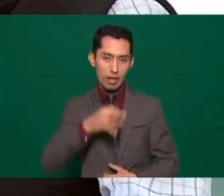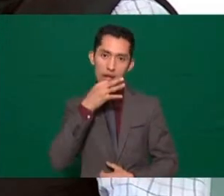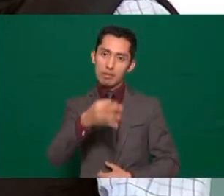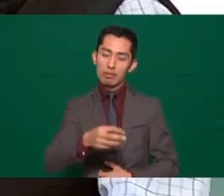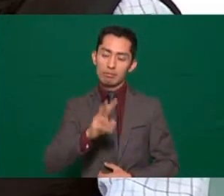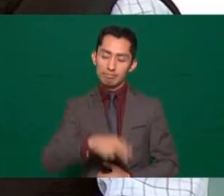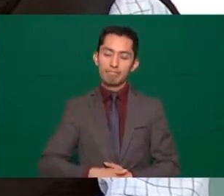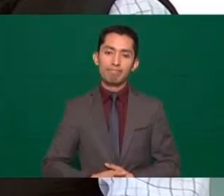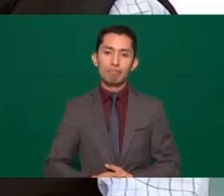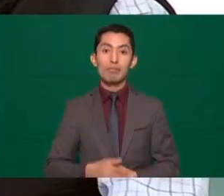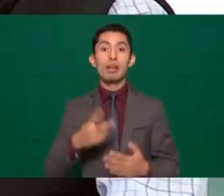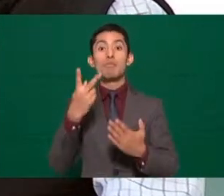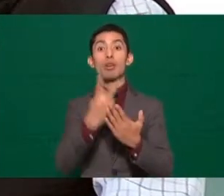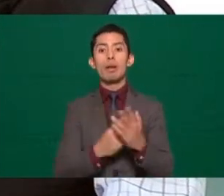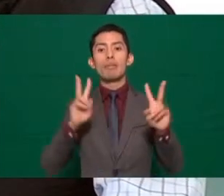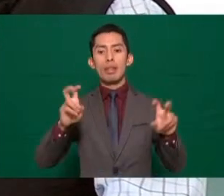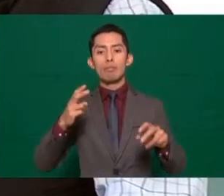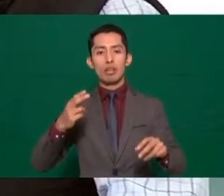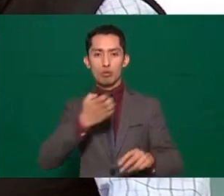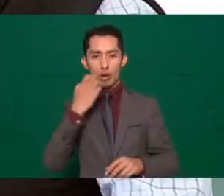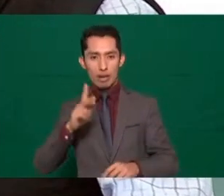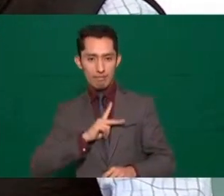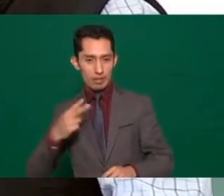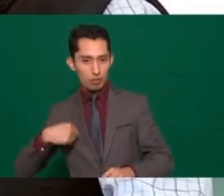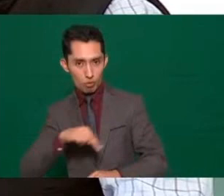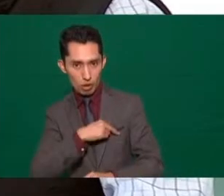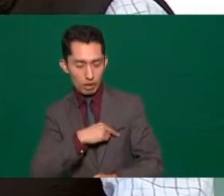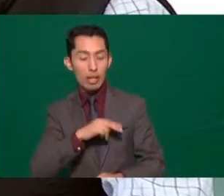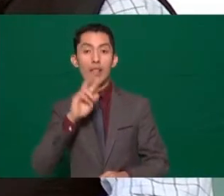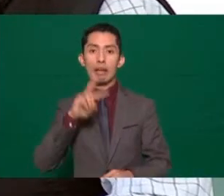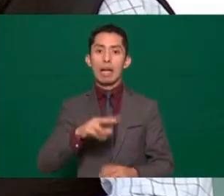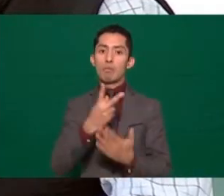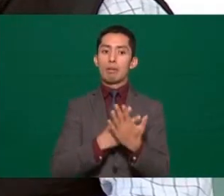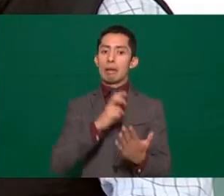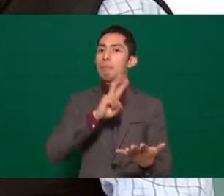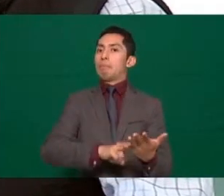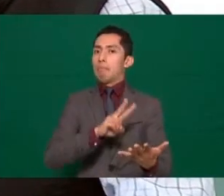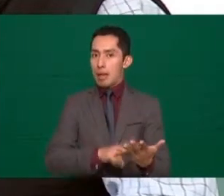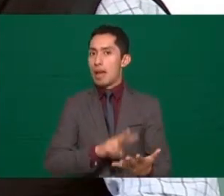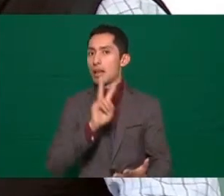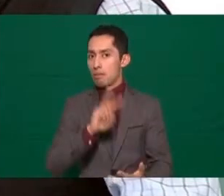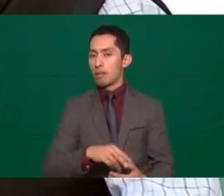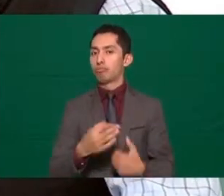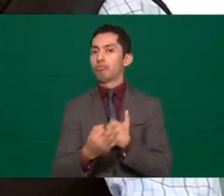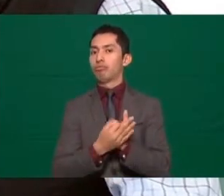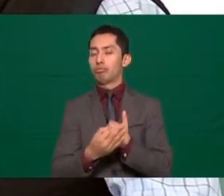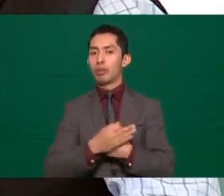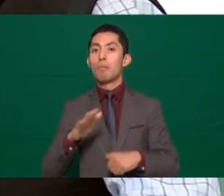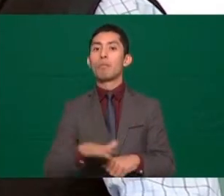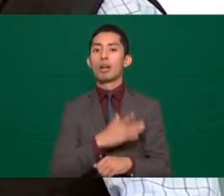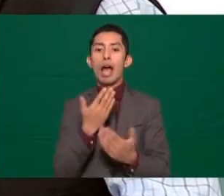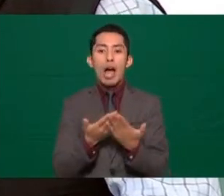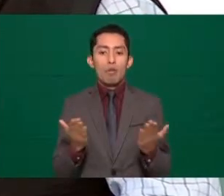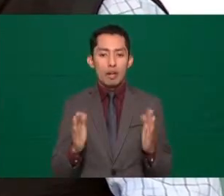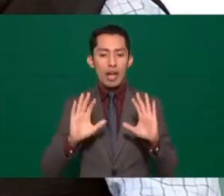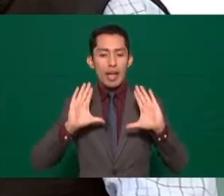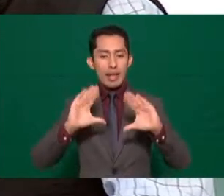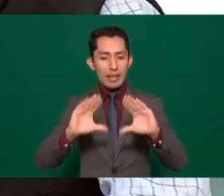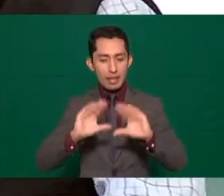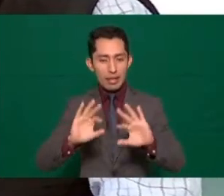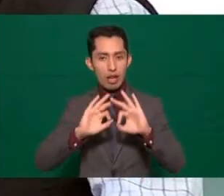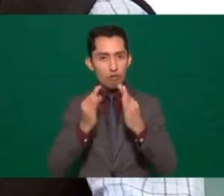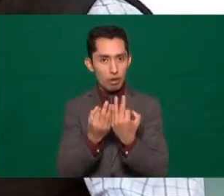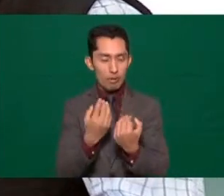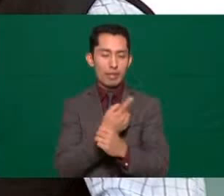reconocer que el programa La Escuela es Nuestra cobra significativa importancia, no solo porque estamos frente a una nueva manera de gestionar los